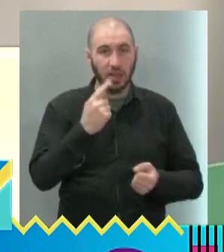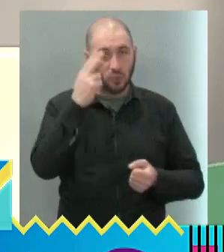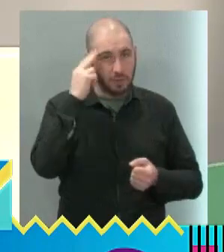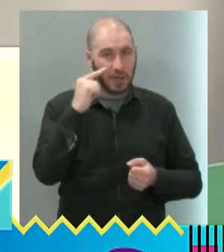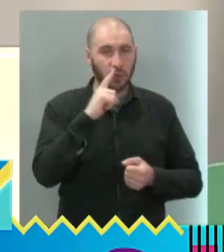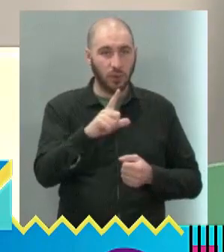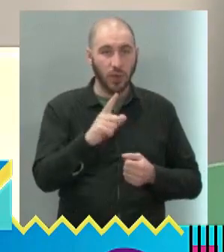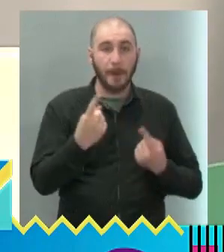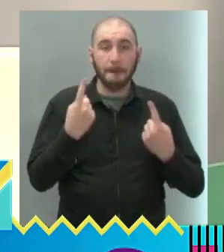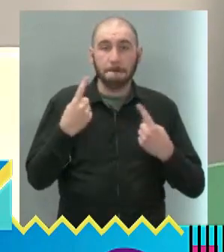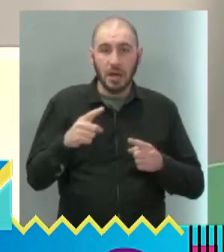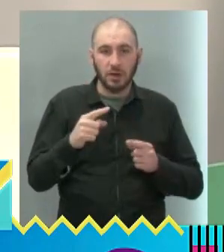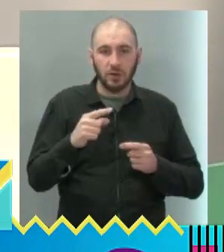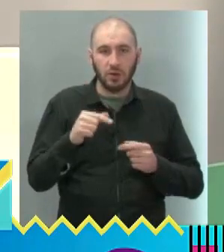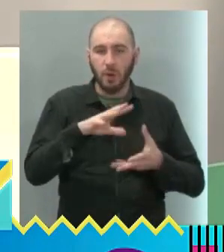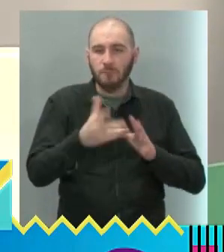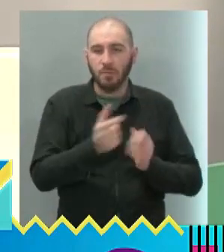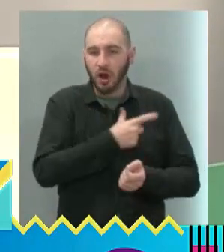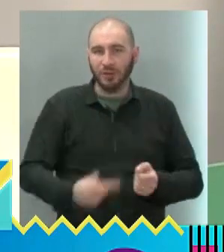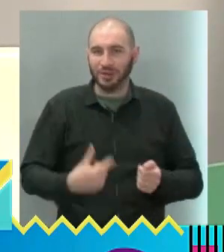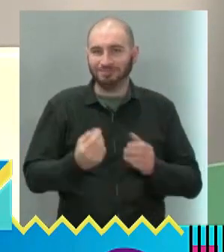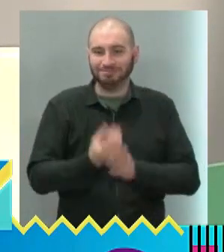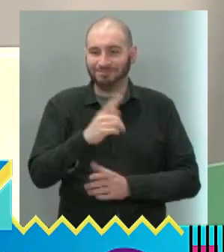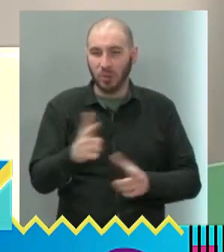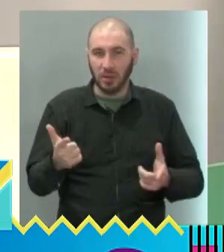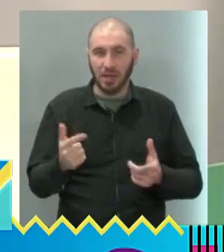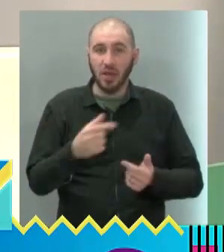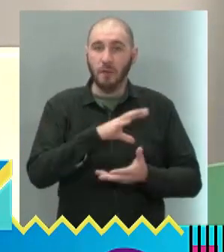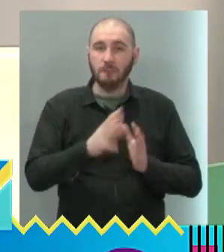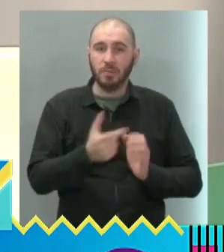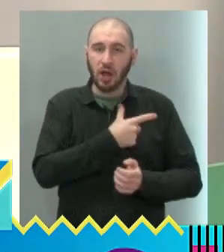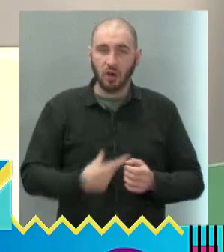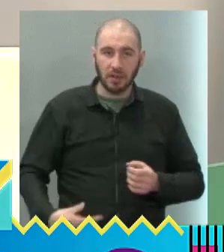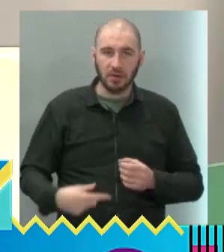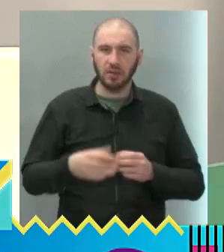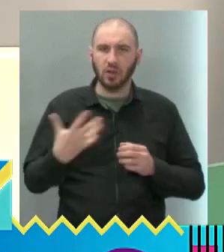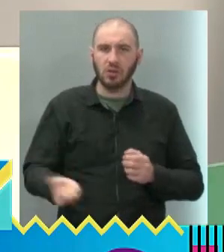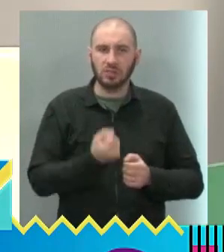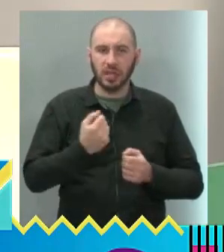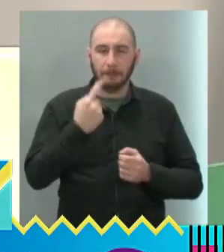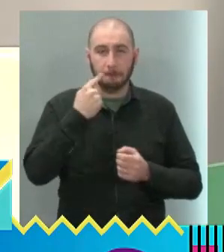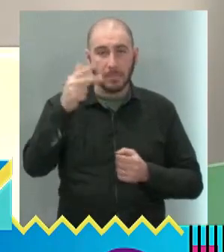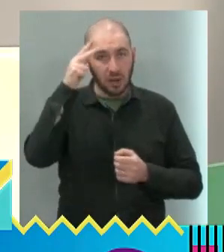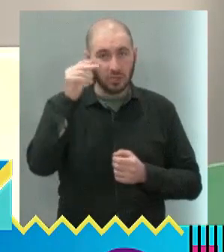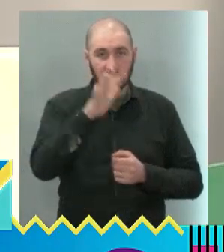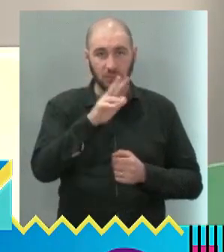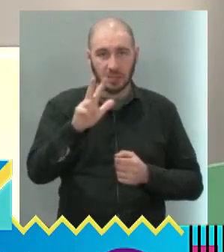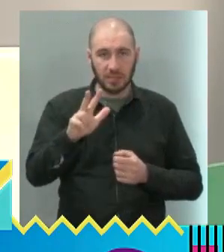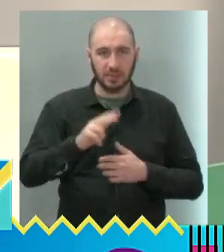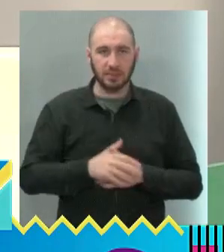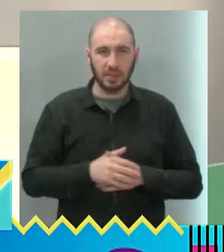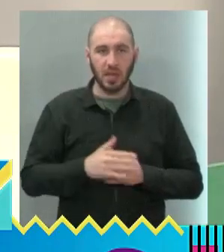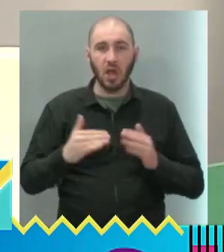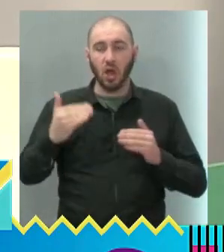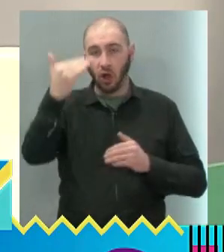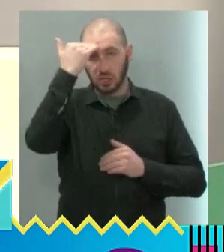9 de julio, pero nunca nos dimos una forma de gobierno. Y la forma de gobierno recién la vamos a tener en 1853, con